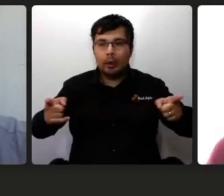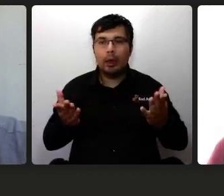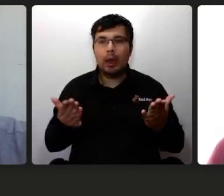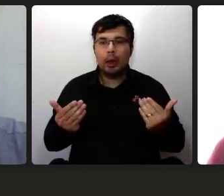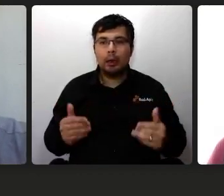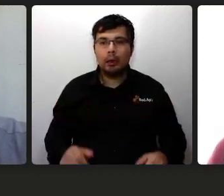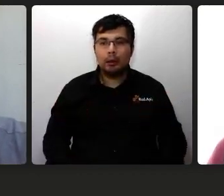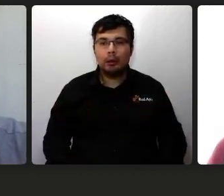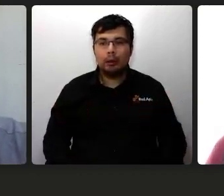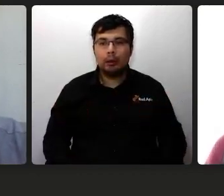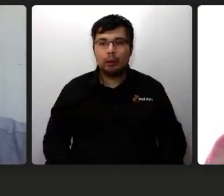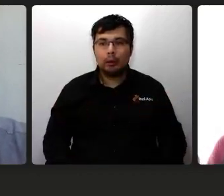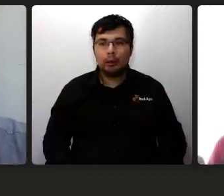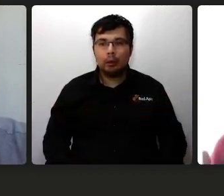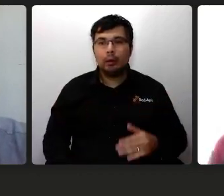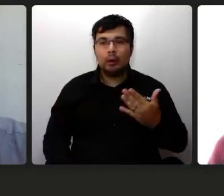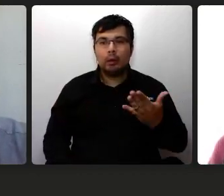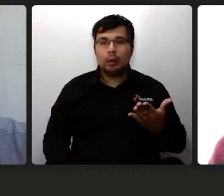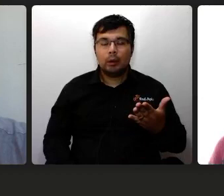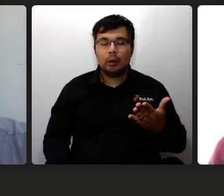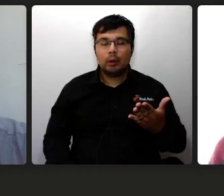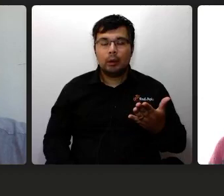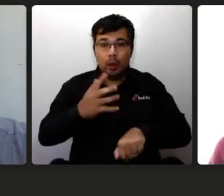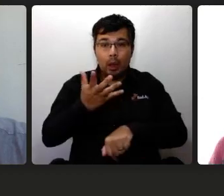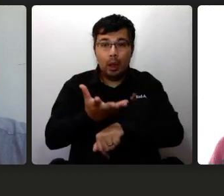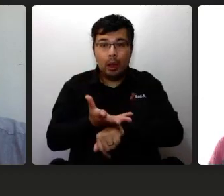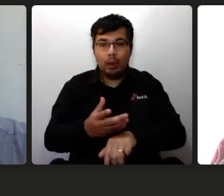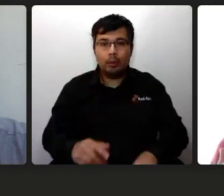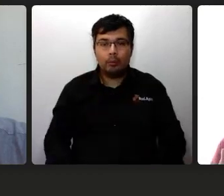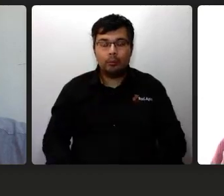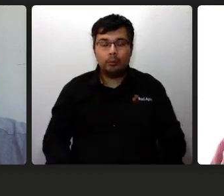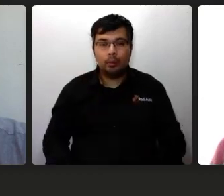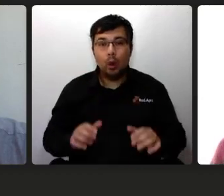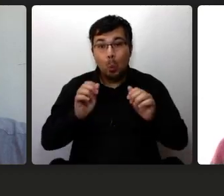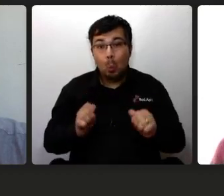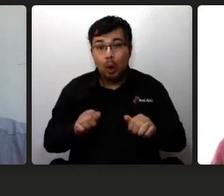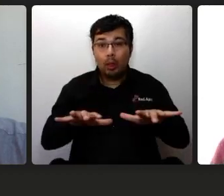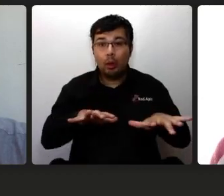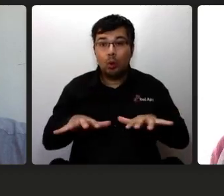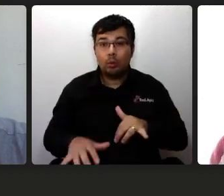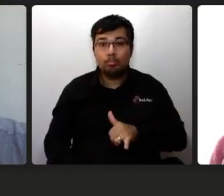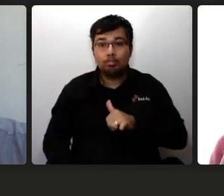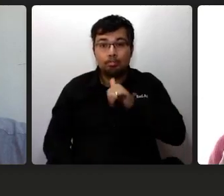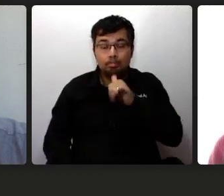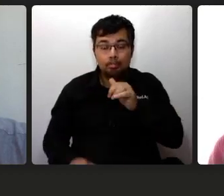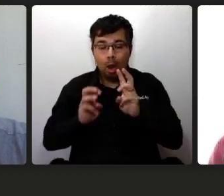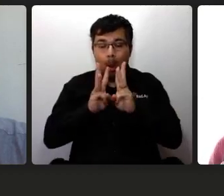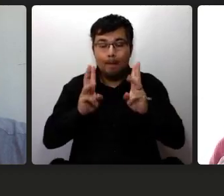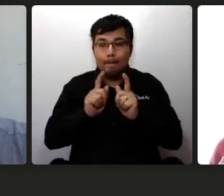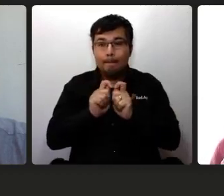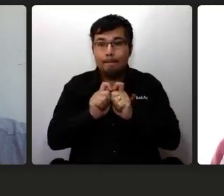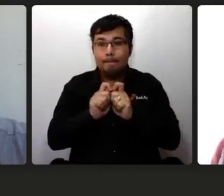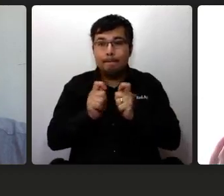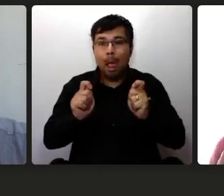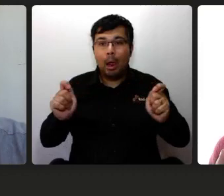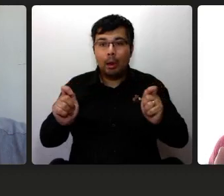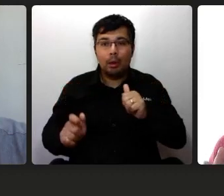necesidades que podemos tener hoy día, como les decía. O sea, puede ser cosas que tienen que ver con marketing, tiene que ver